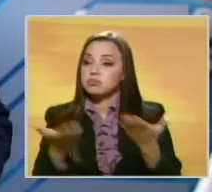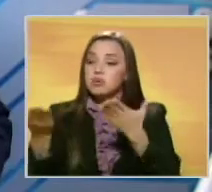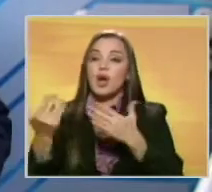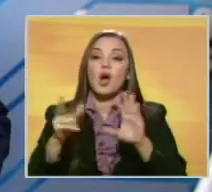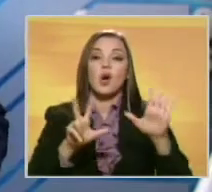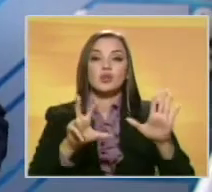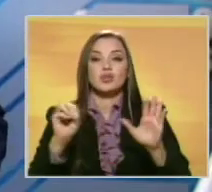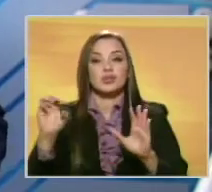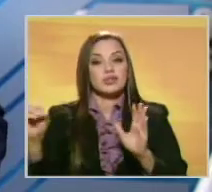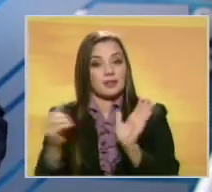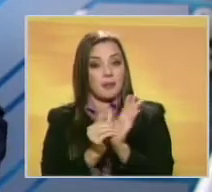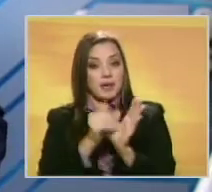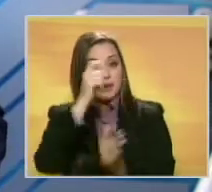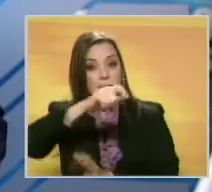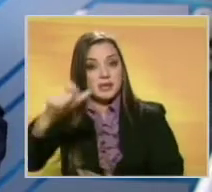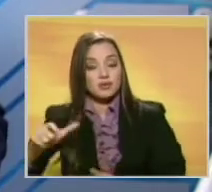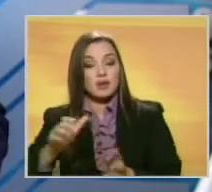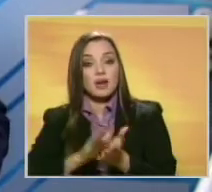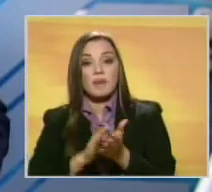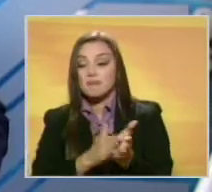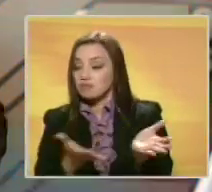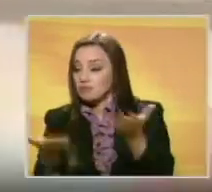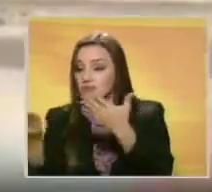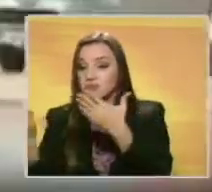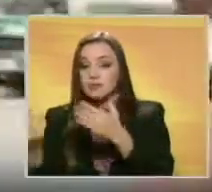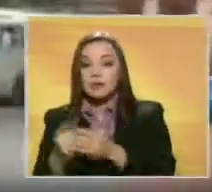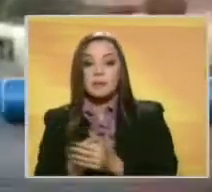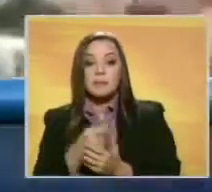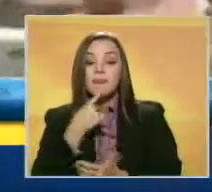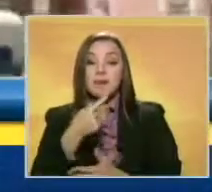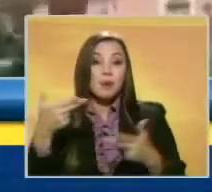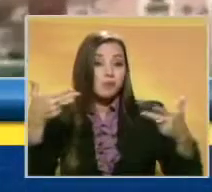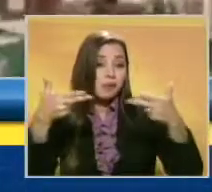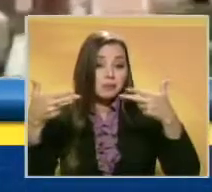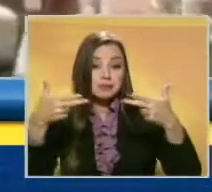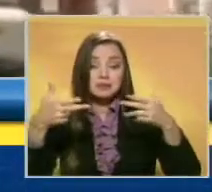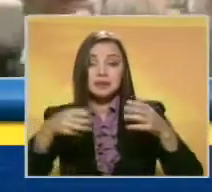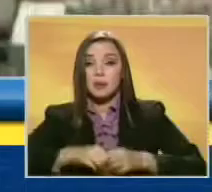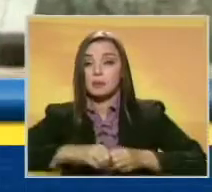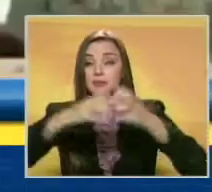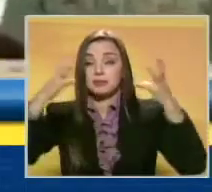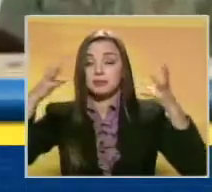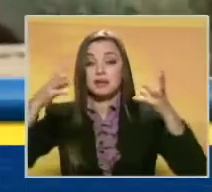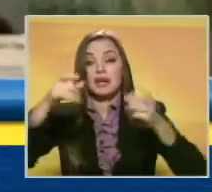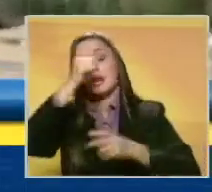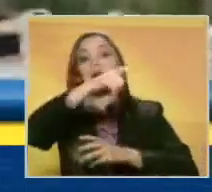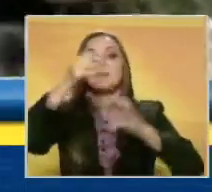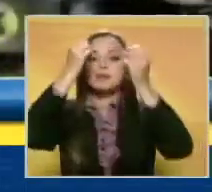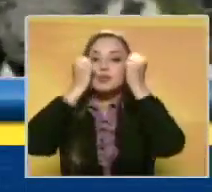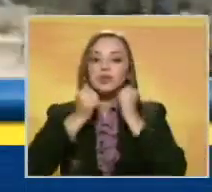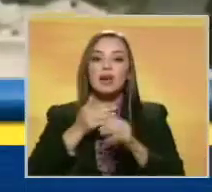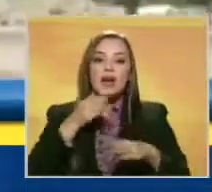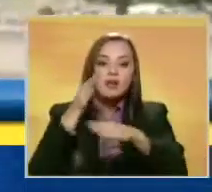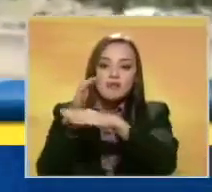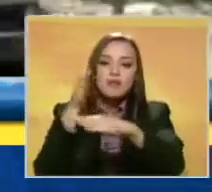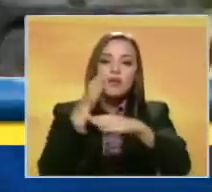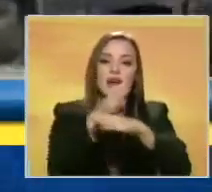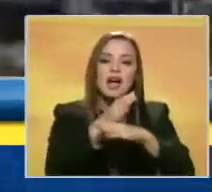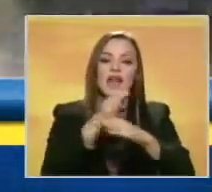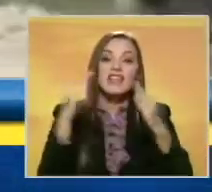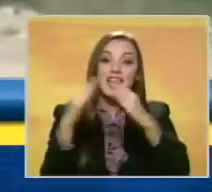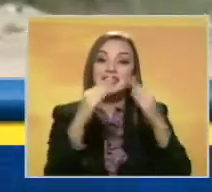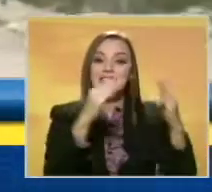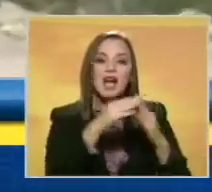personas para tomar la ciudad de Ramadi. Según un funcionario del gobierno, los extremistas pasaron de casa en casa en busca de